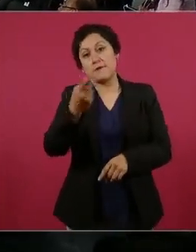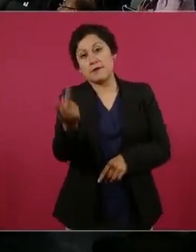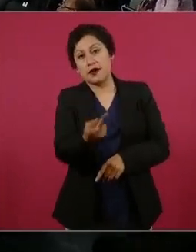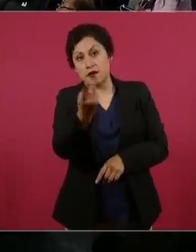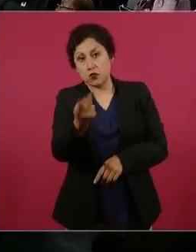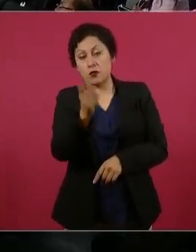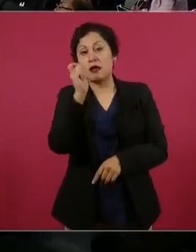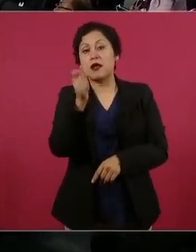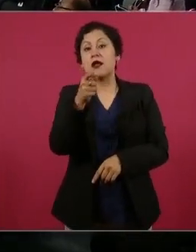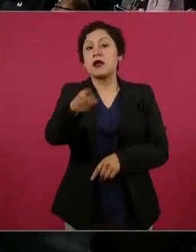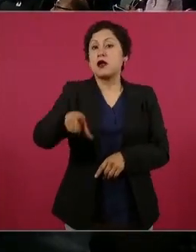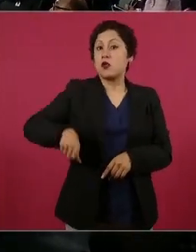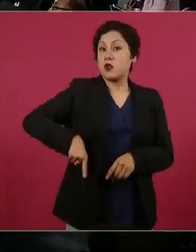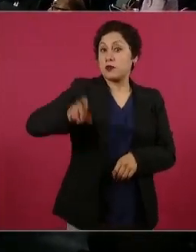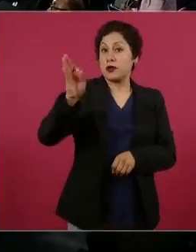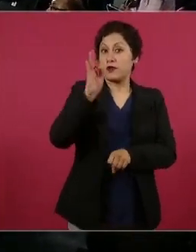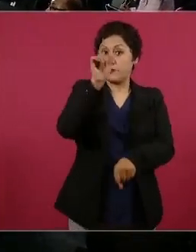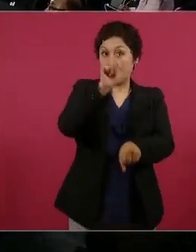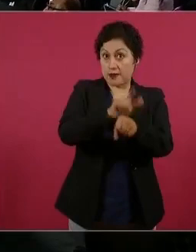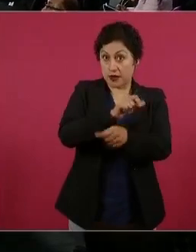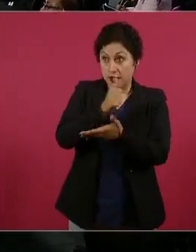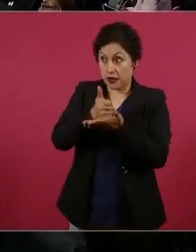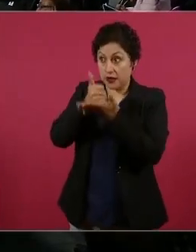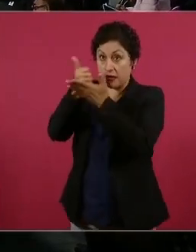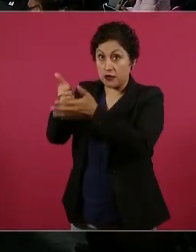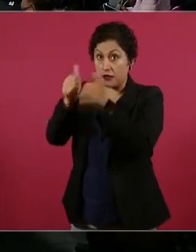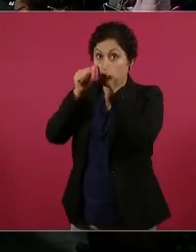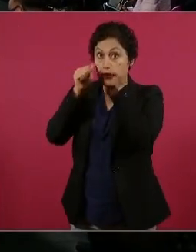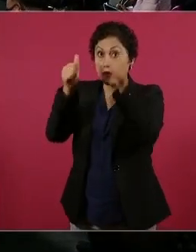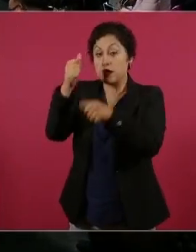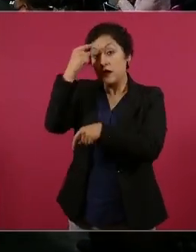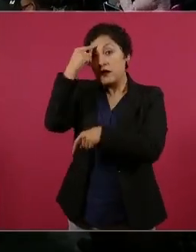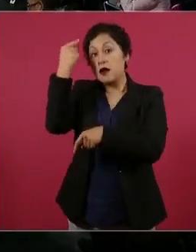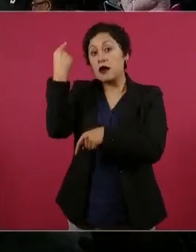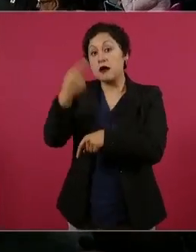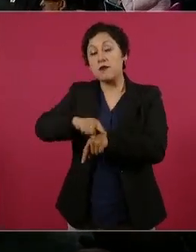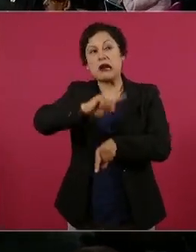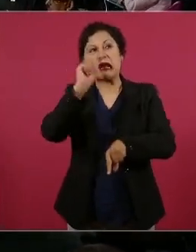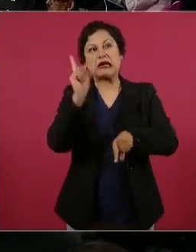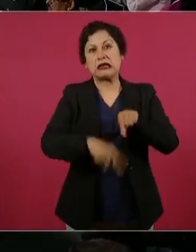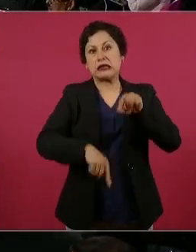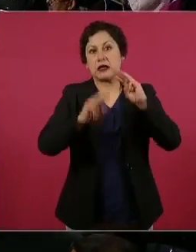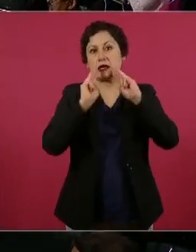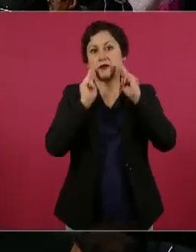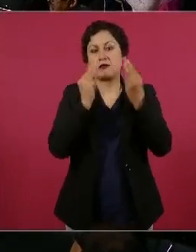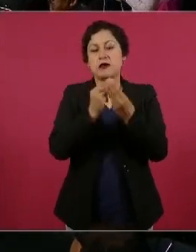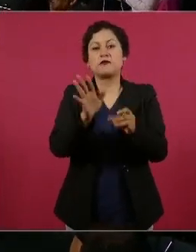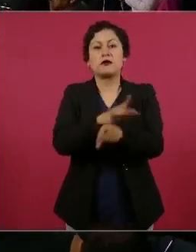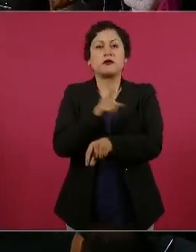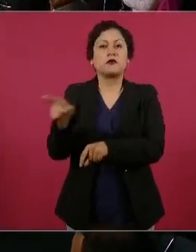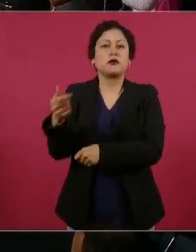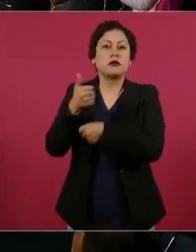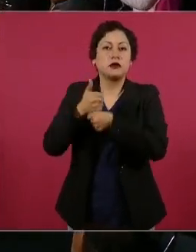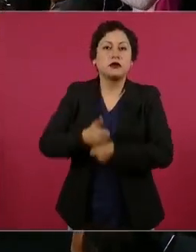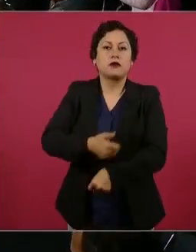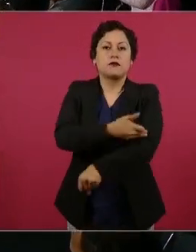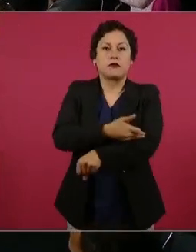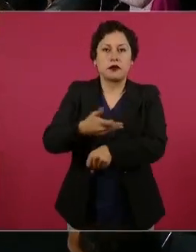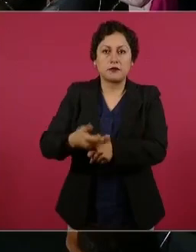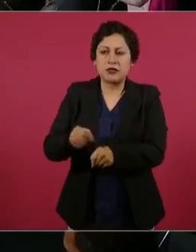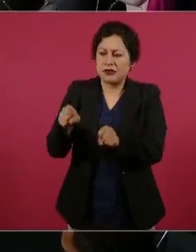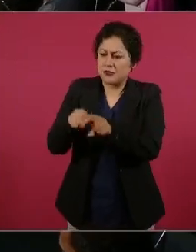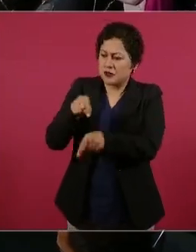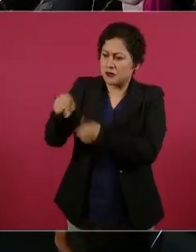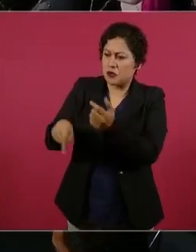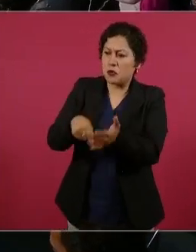el gobierno federal puede apoyarlos para acabar con este flagelo que lastima a las familias y a la economía de la ciudad,